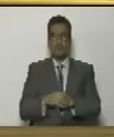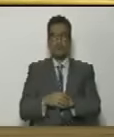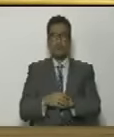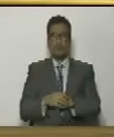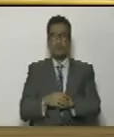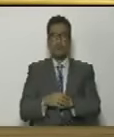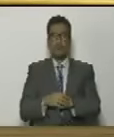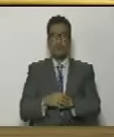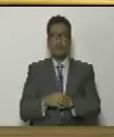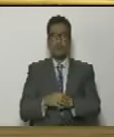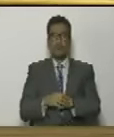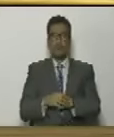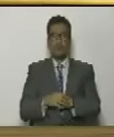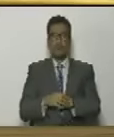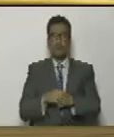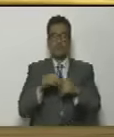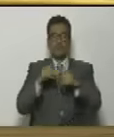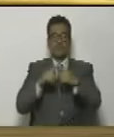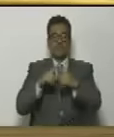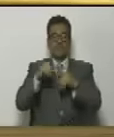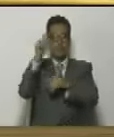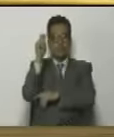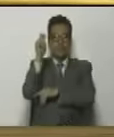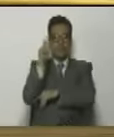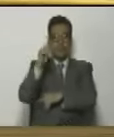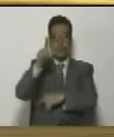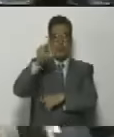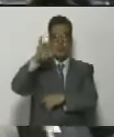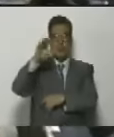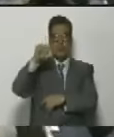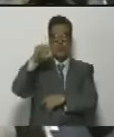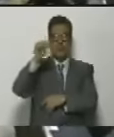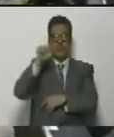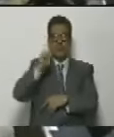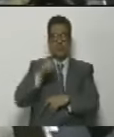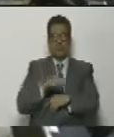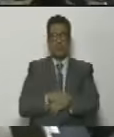palabra al diputado Rubén Limas.